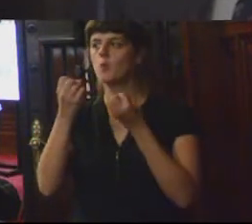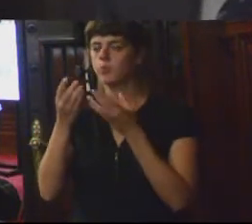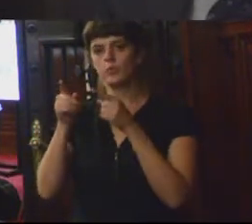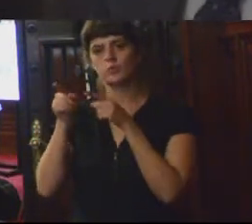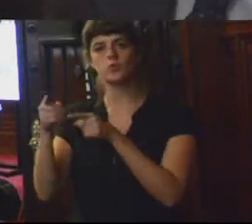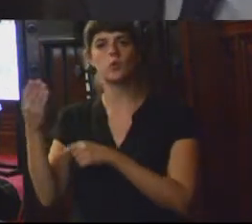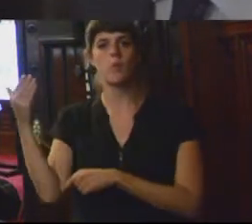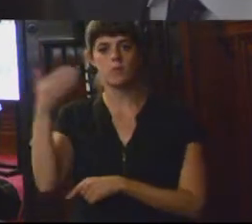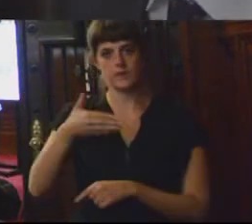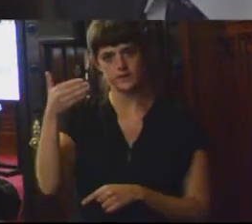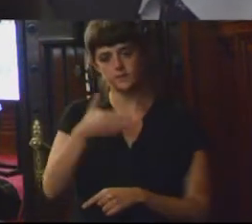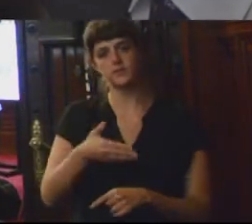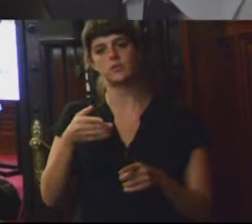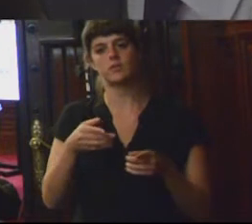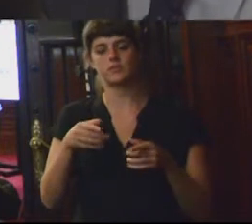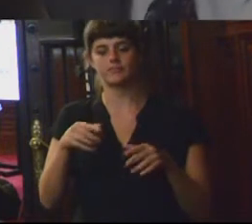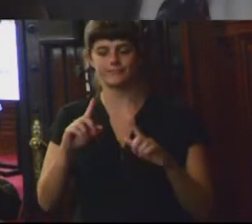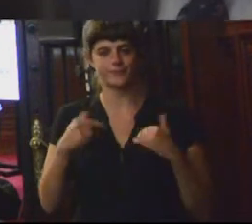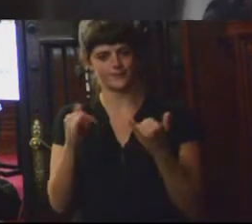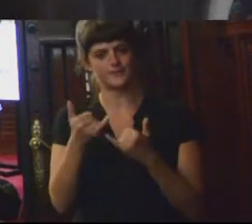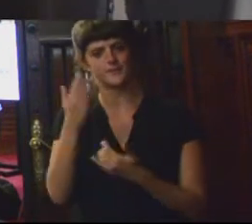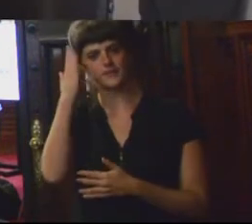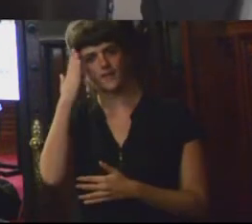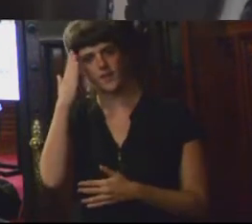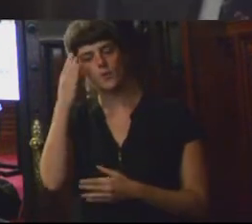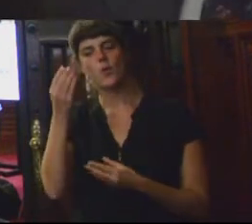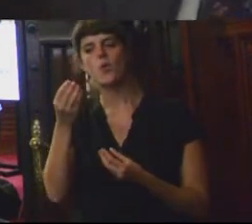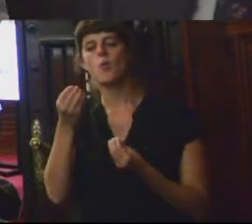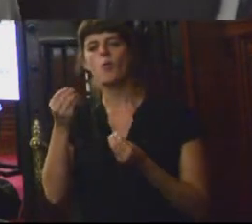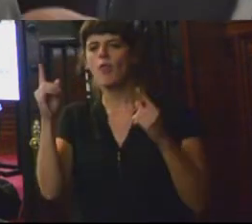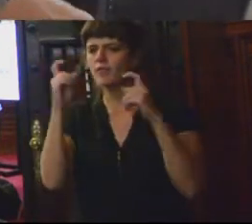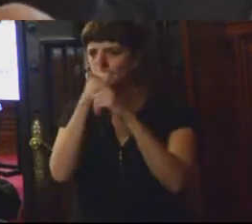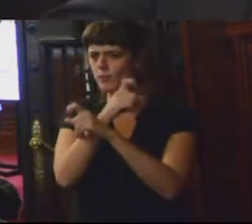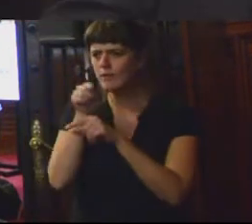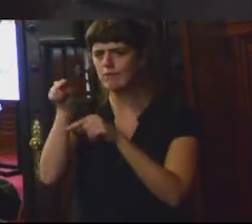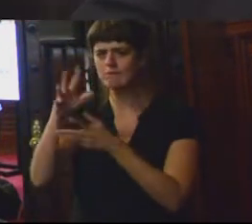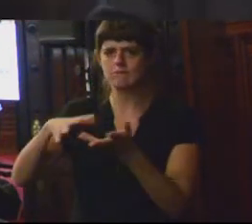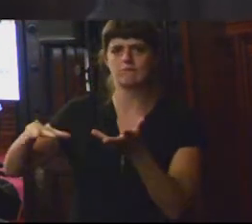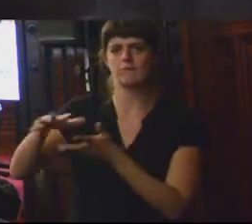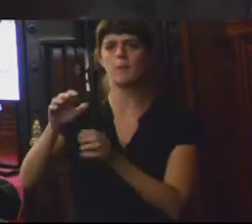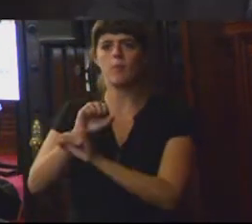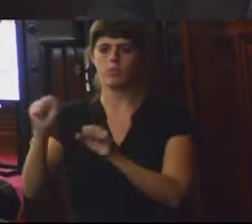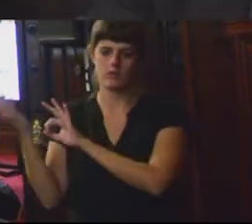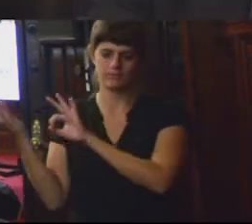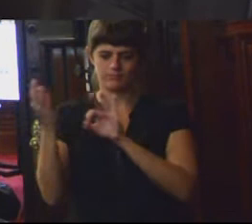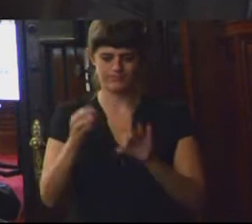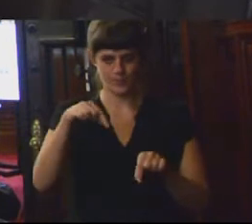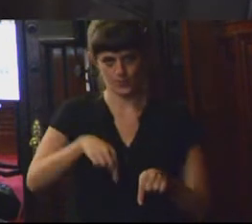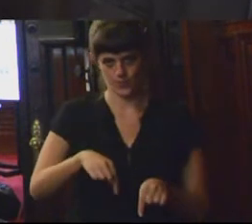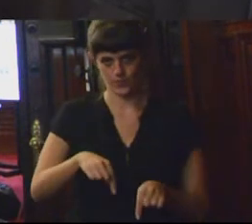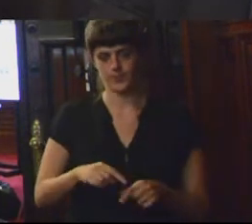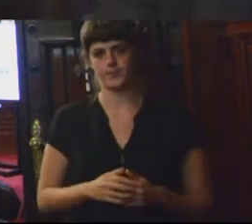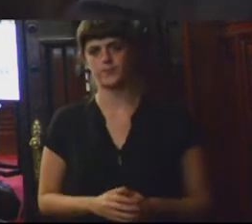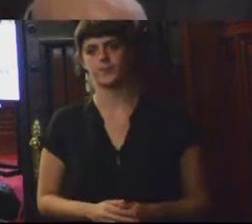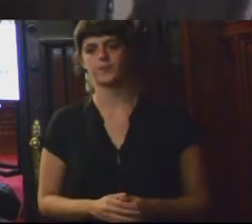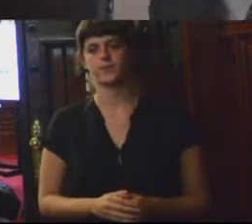participación, sabiendo las dificultades que enfrentaron para estar hoy con nosotros, lo